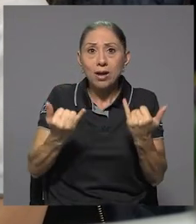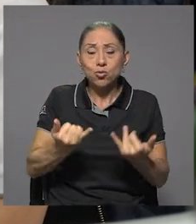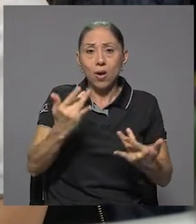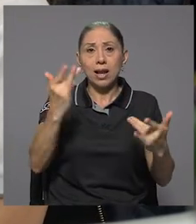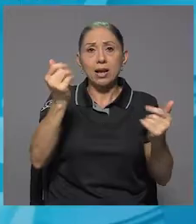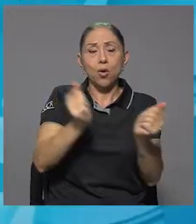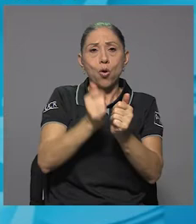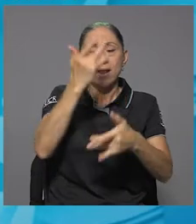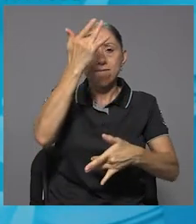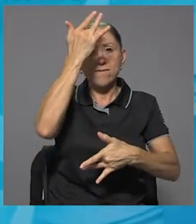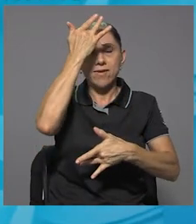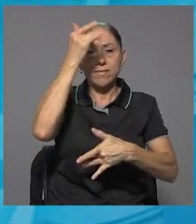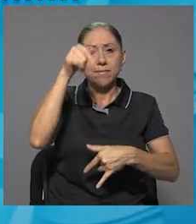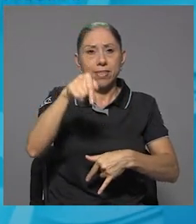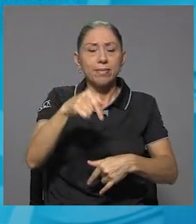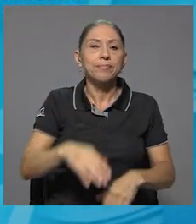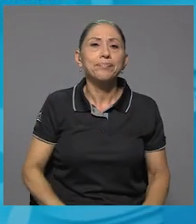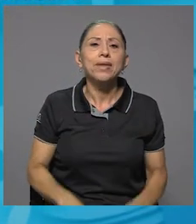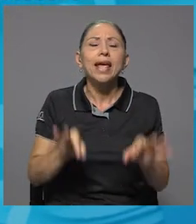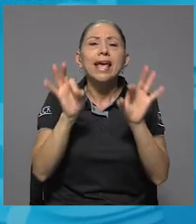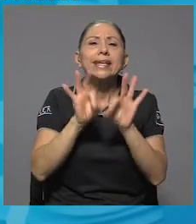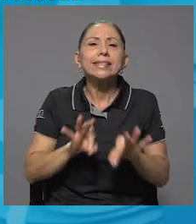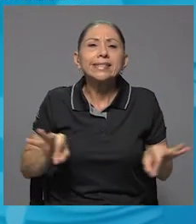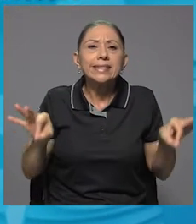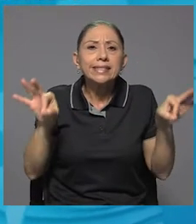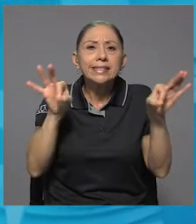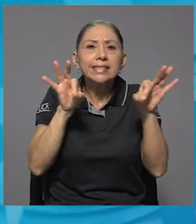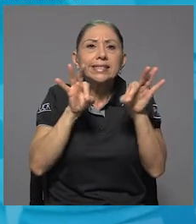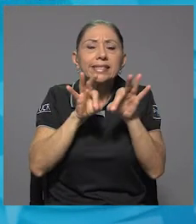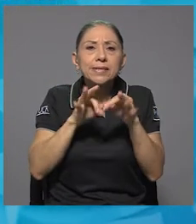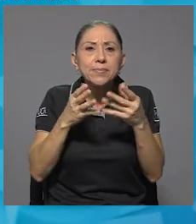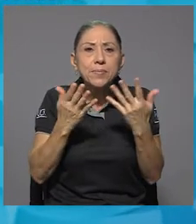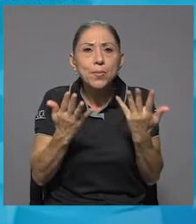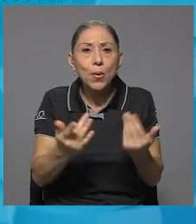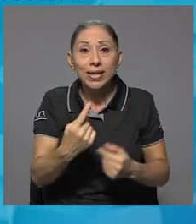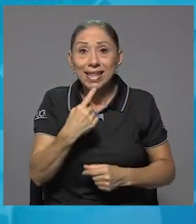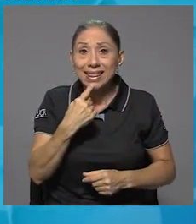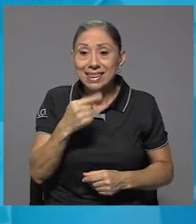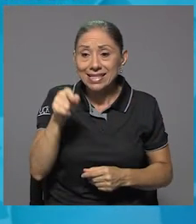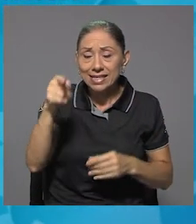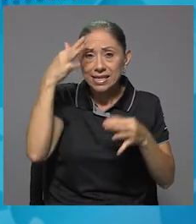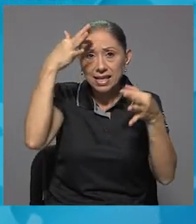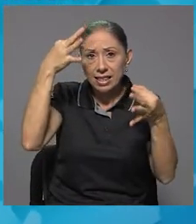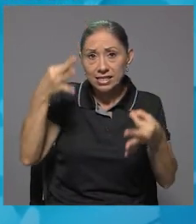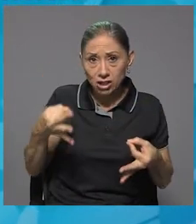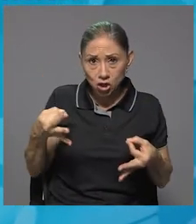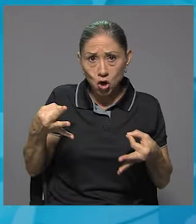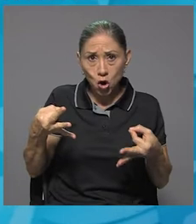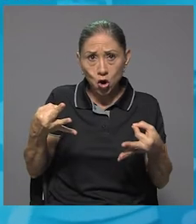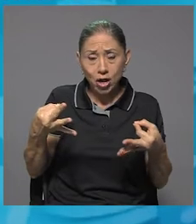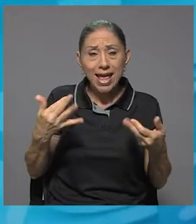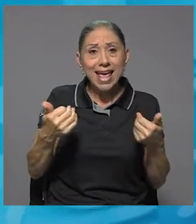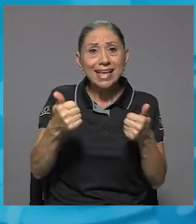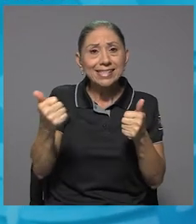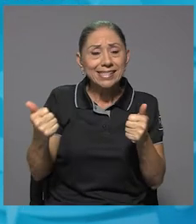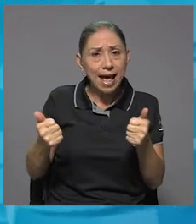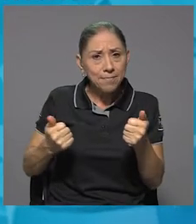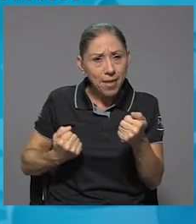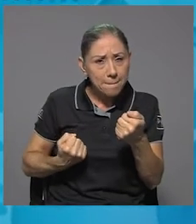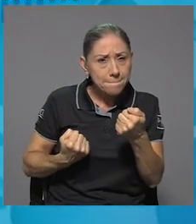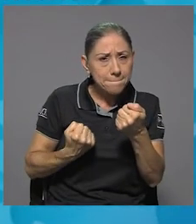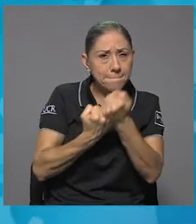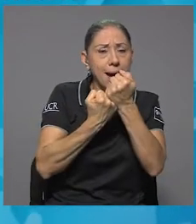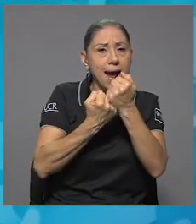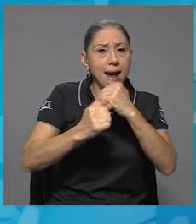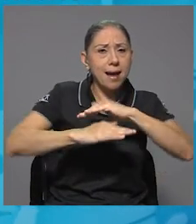actual. Es importante agregar que esta decisión está amparada en